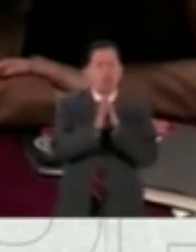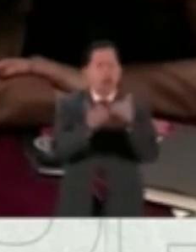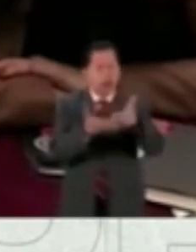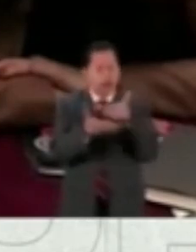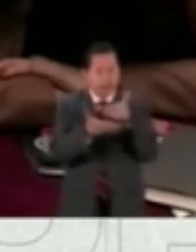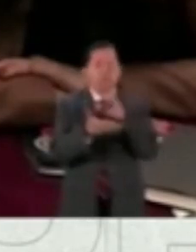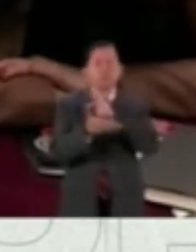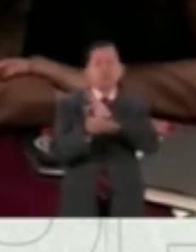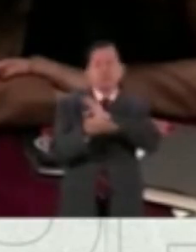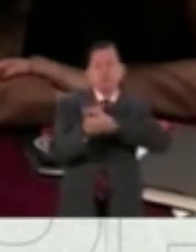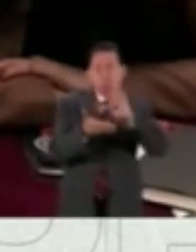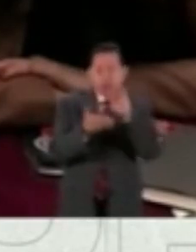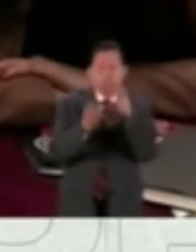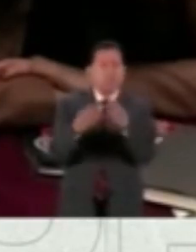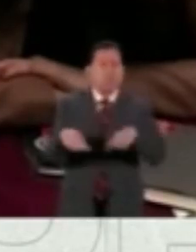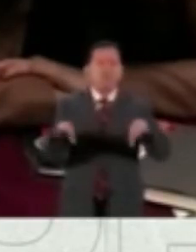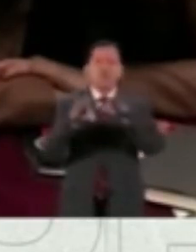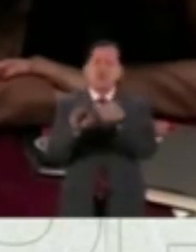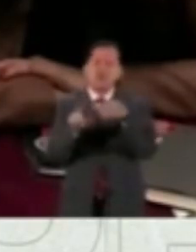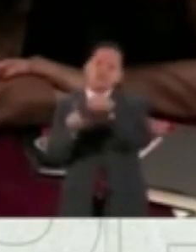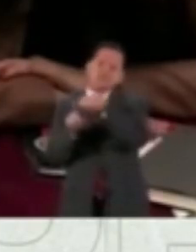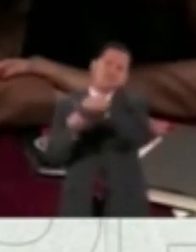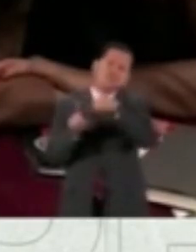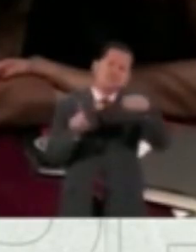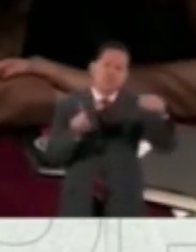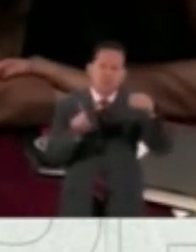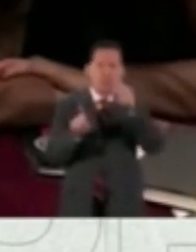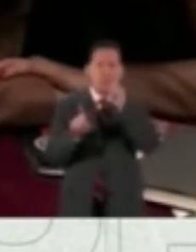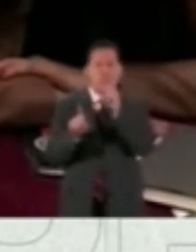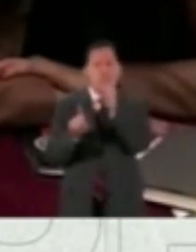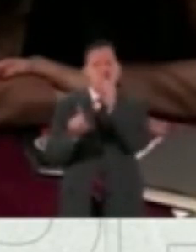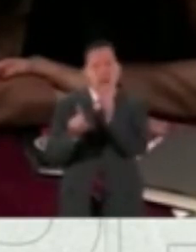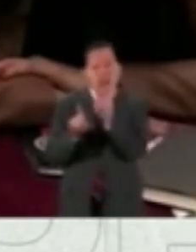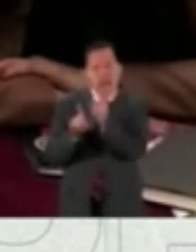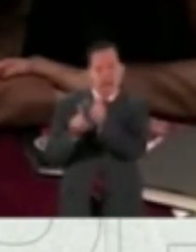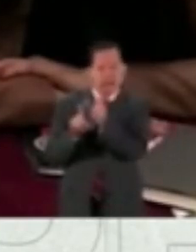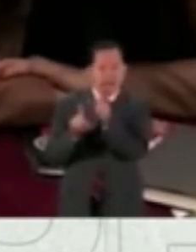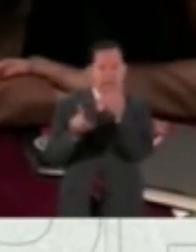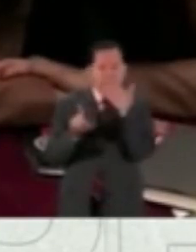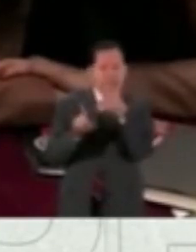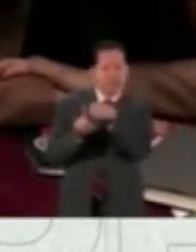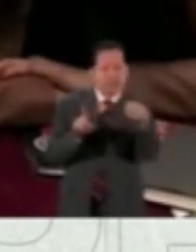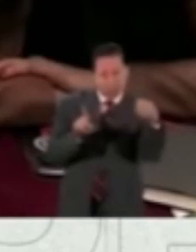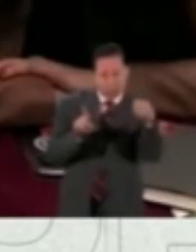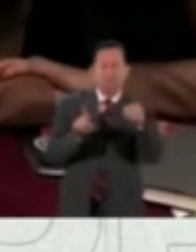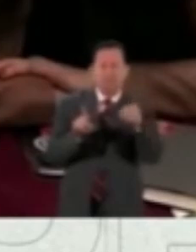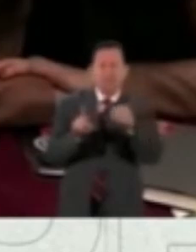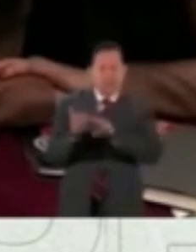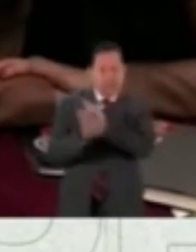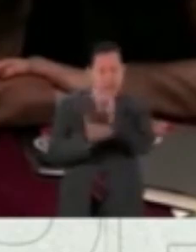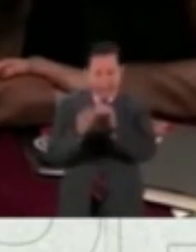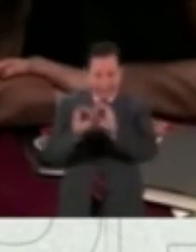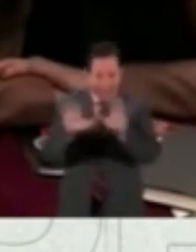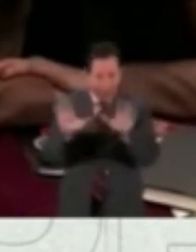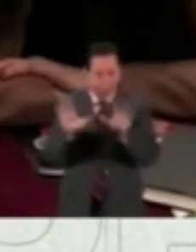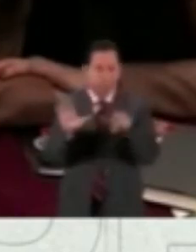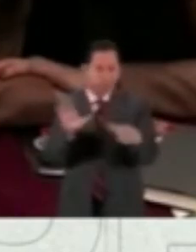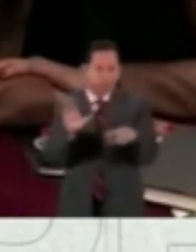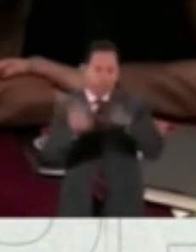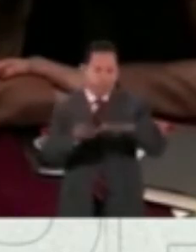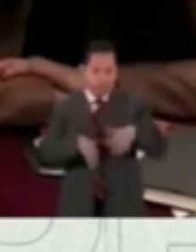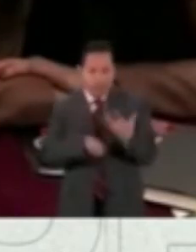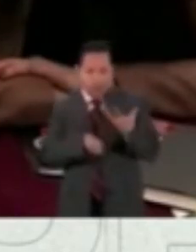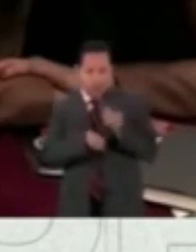las correcciones que demanda el buen uso del lenguaje y la claridad de la ley sin modificar lo aprobado por esta